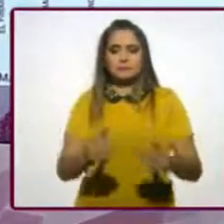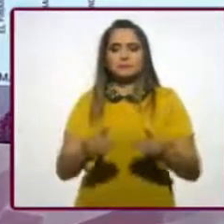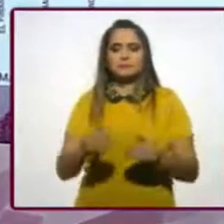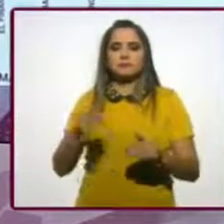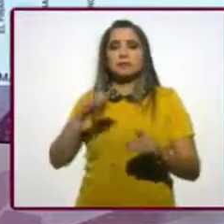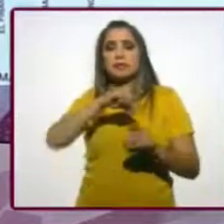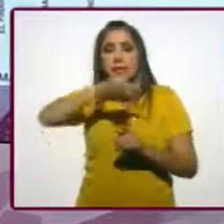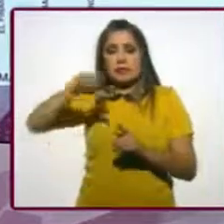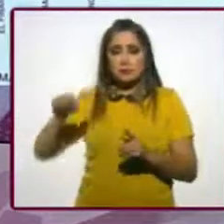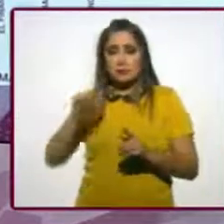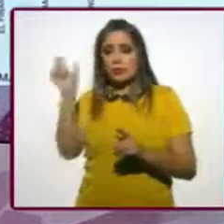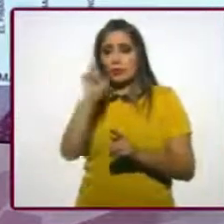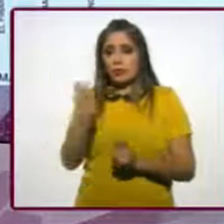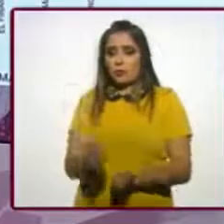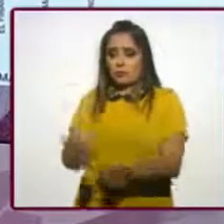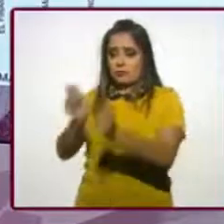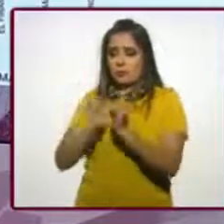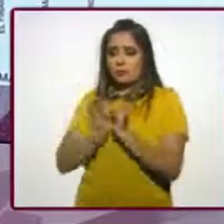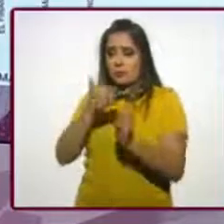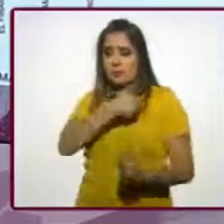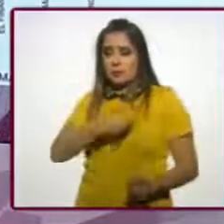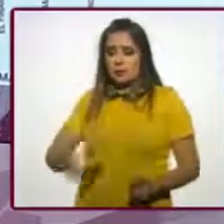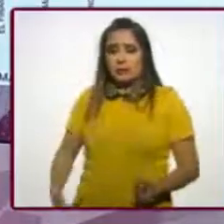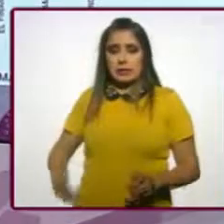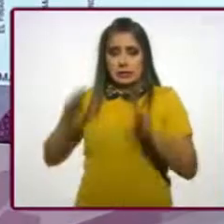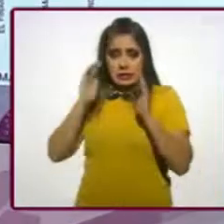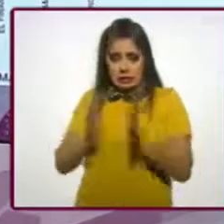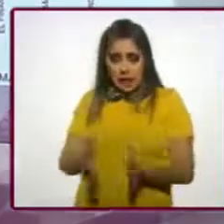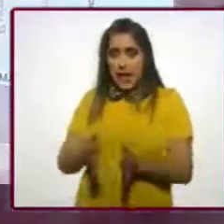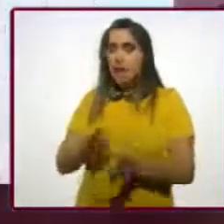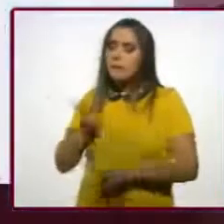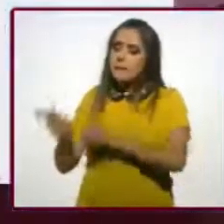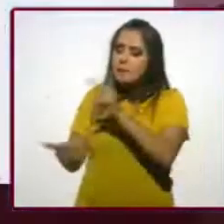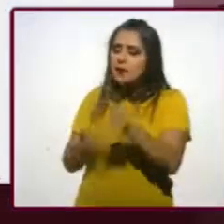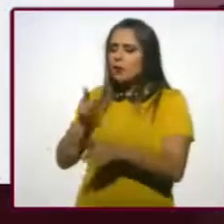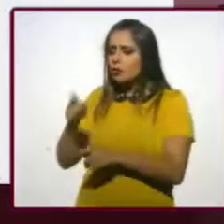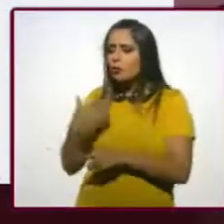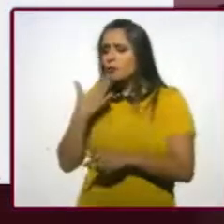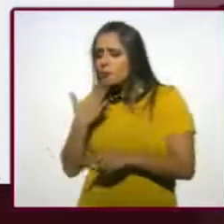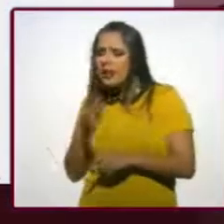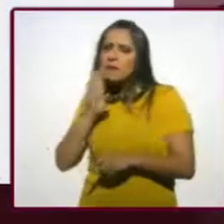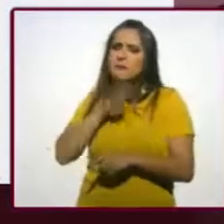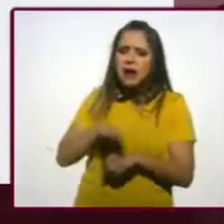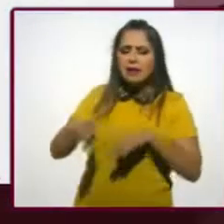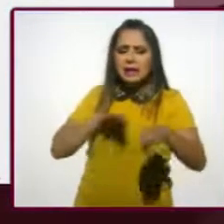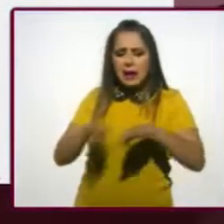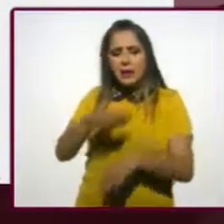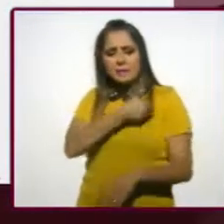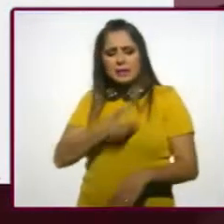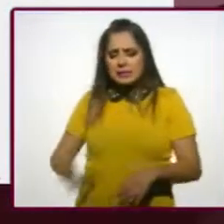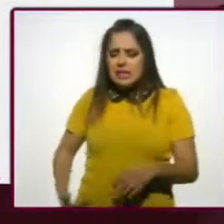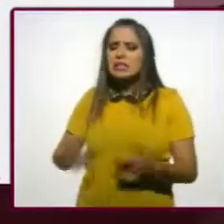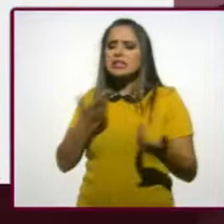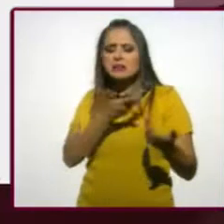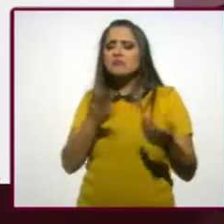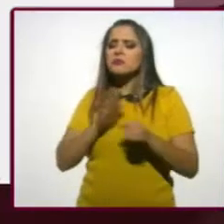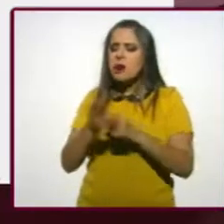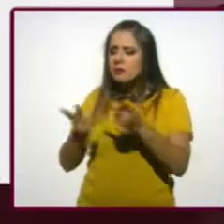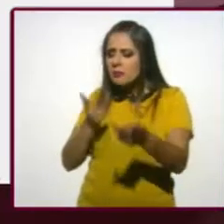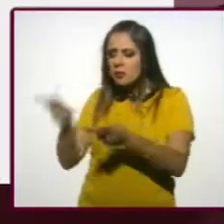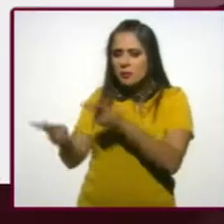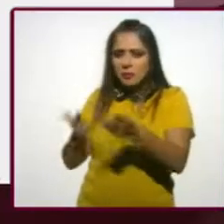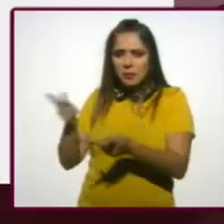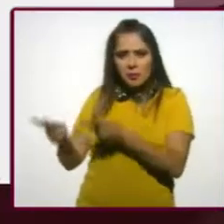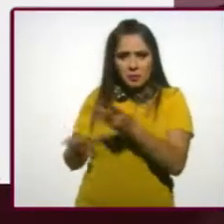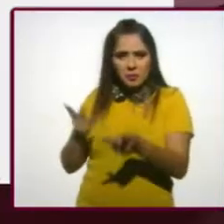publicadas después de su toma de posesión. Esto es, usted aprueba o desaprueba la forma en que el presidente está haciendo su trabajo. Es la medición más genérica,